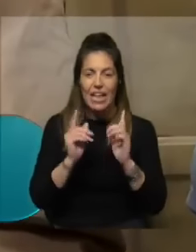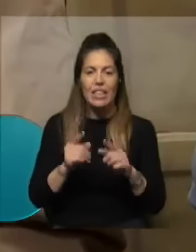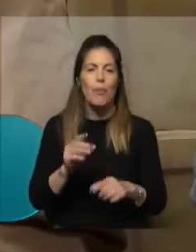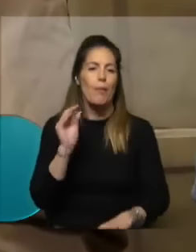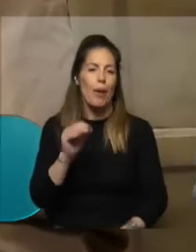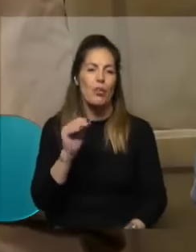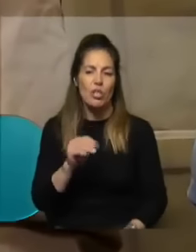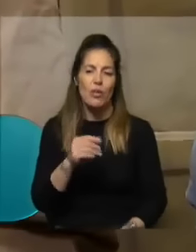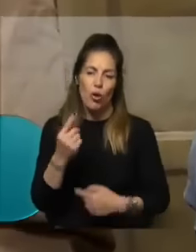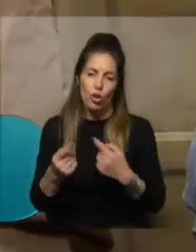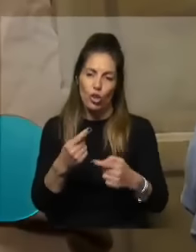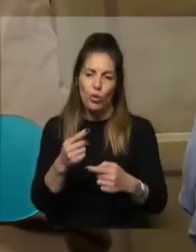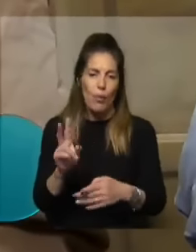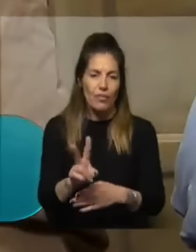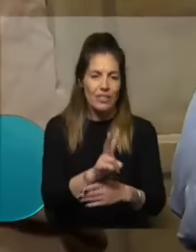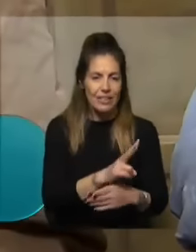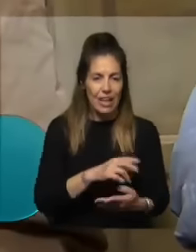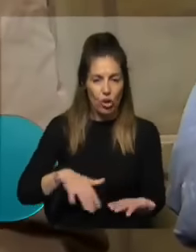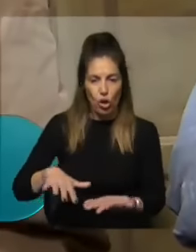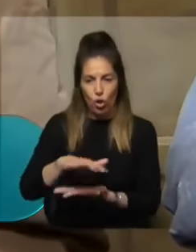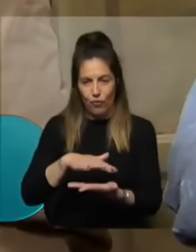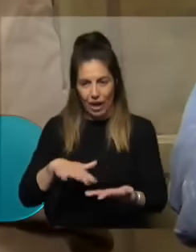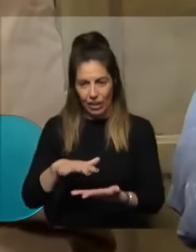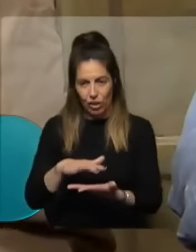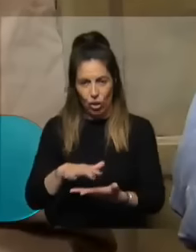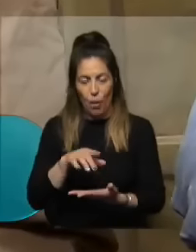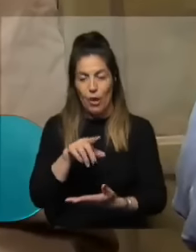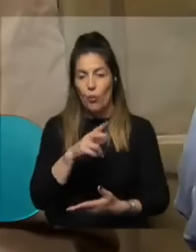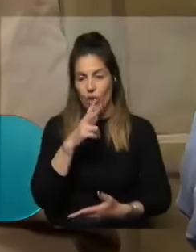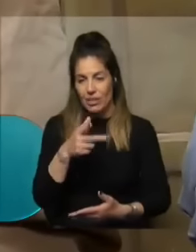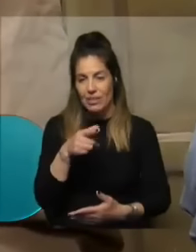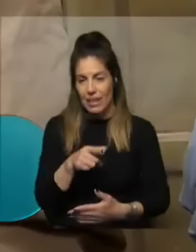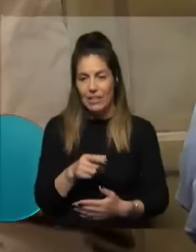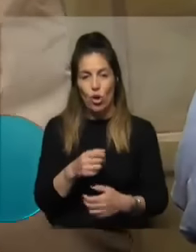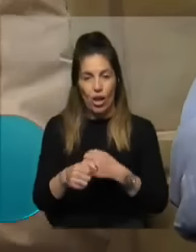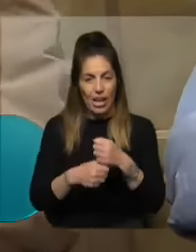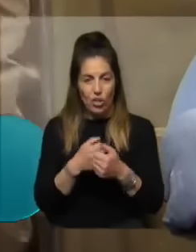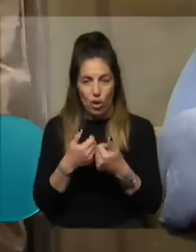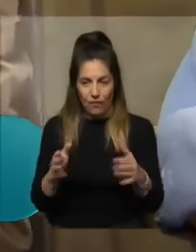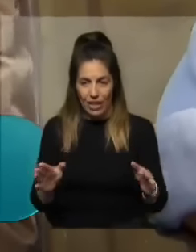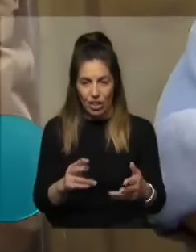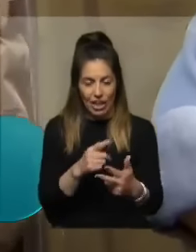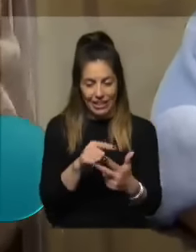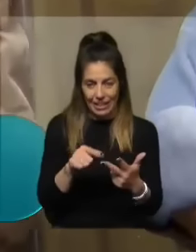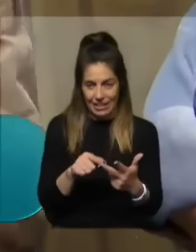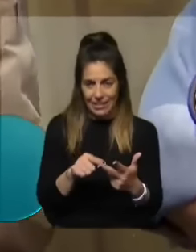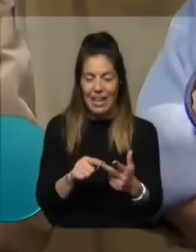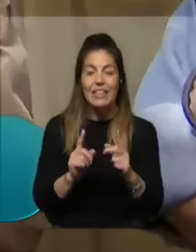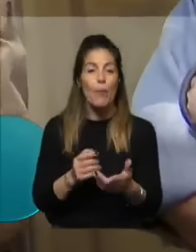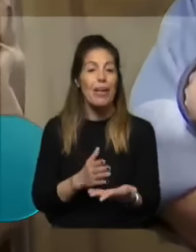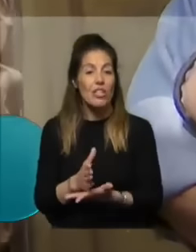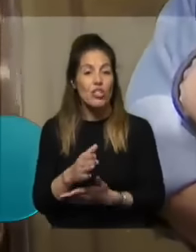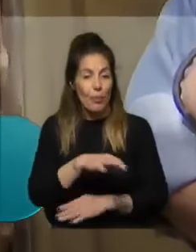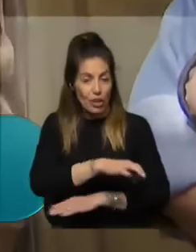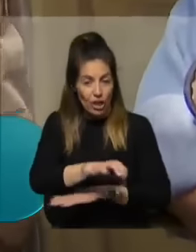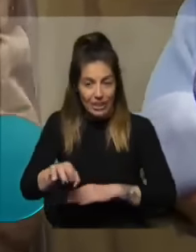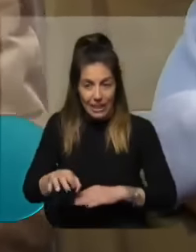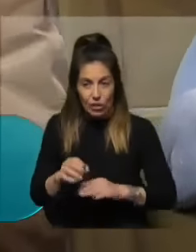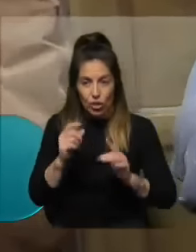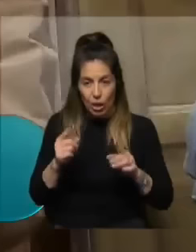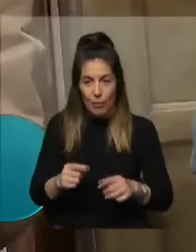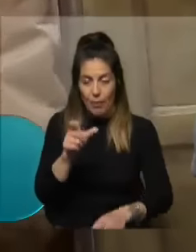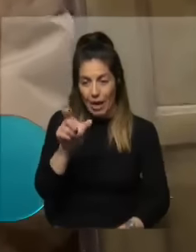avisando porque seguimos rotando por los barrios. Por esas 3 líneas, como decías vos... están fijas todo el año abiertas. Y hay un asesoramiento de arquitectos de la Intendencia también, sí, para que